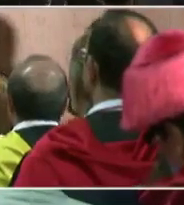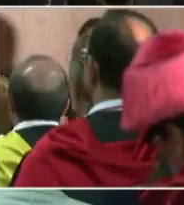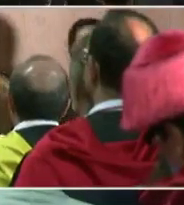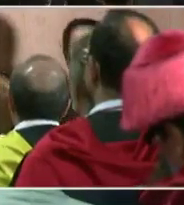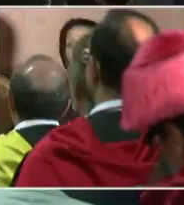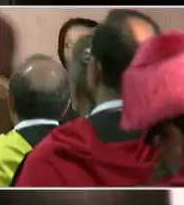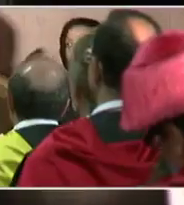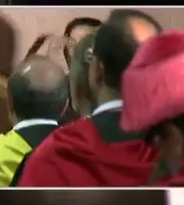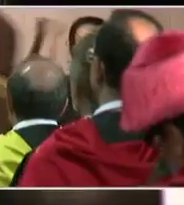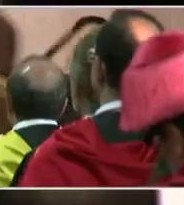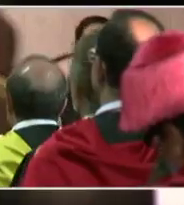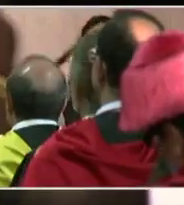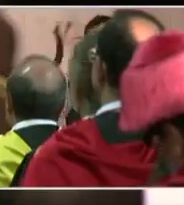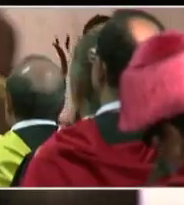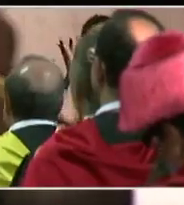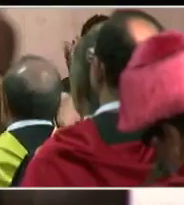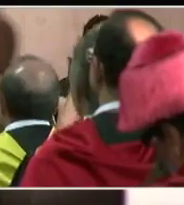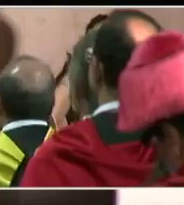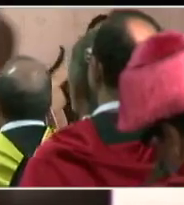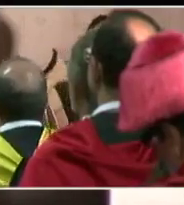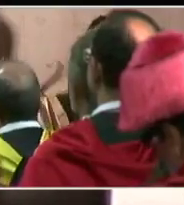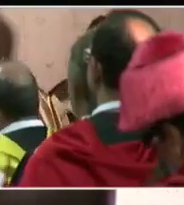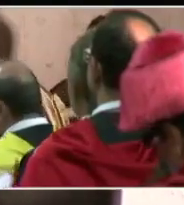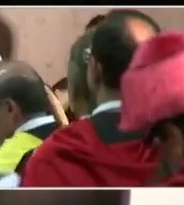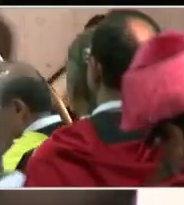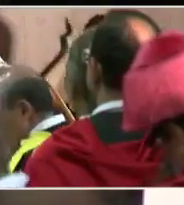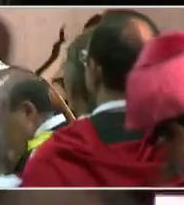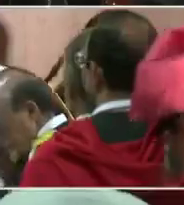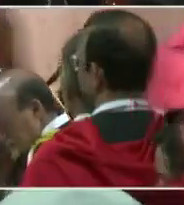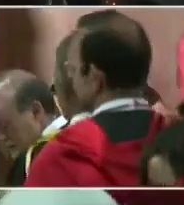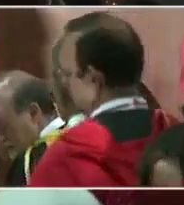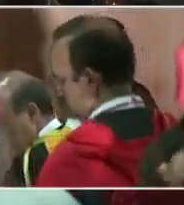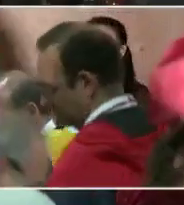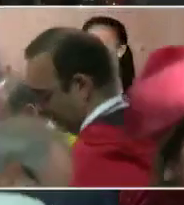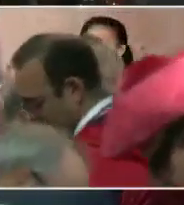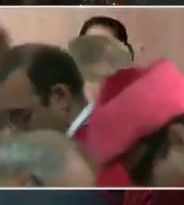Doctores y doctors, sei eu y si voleu, cubrivos.